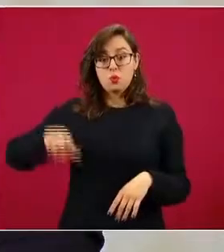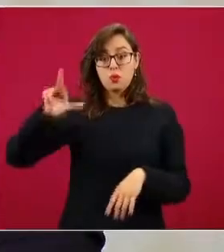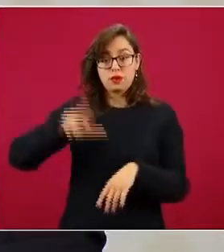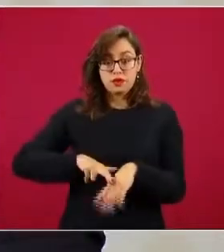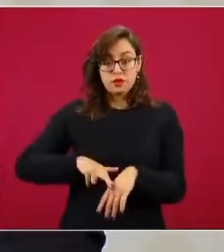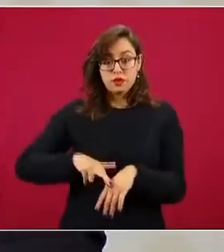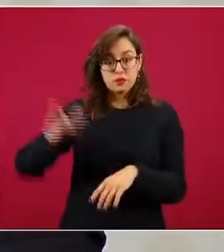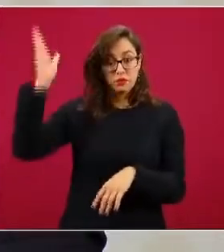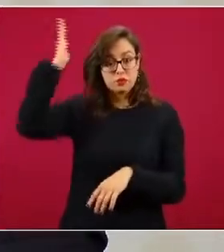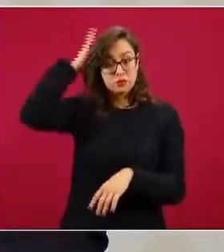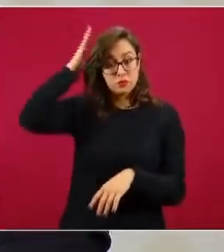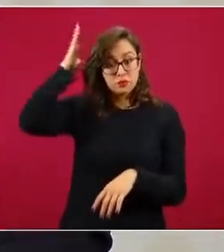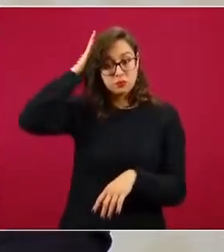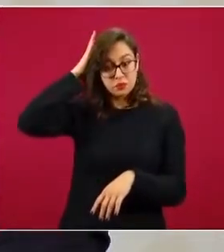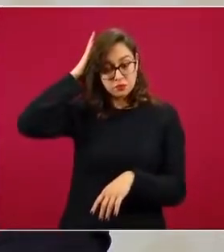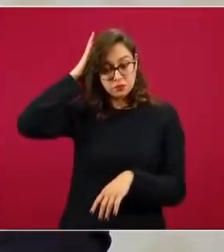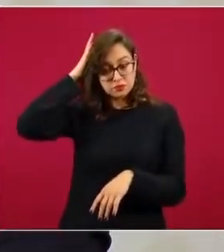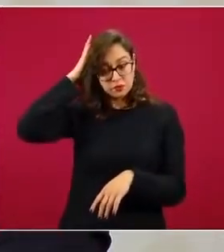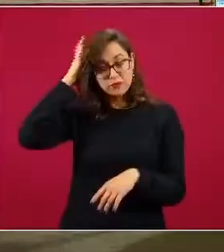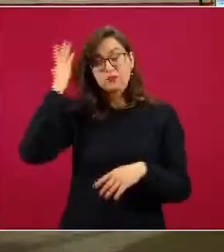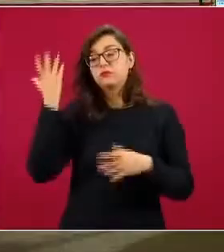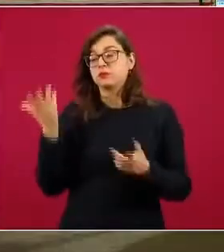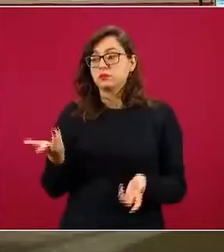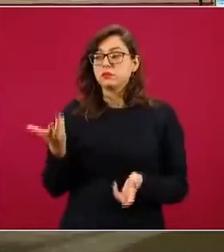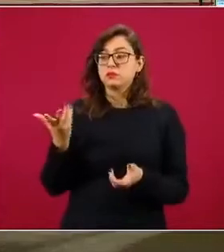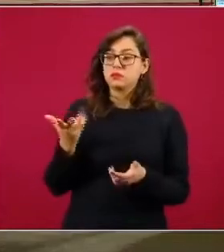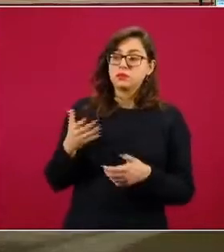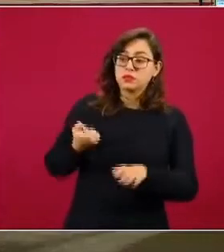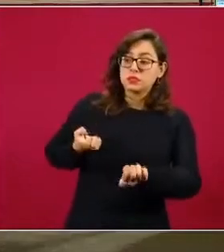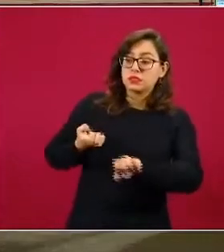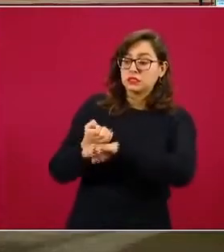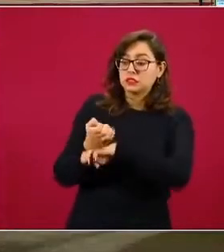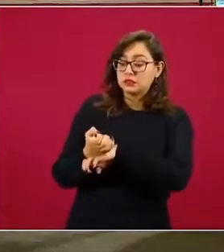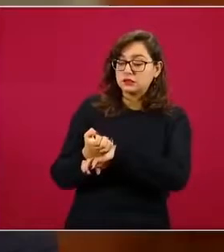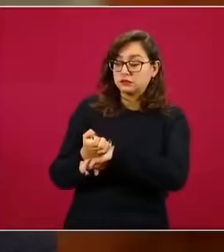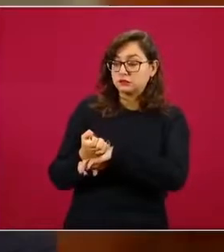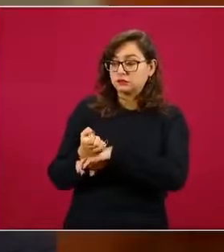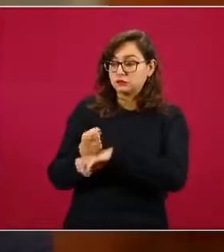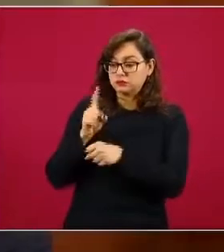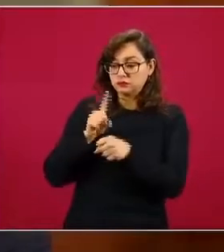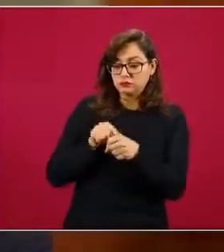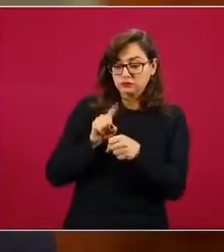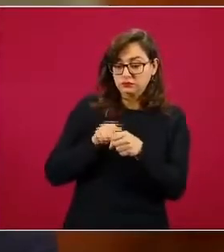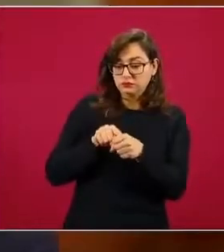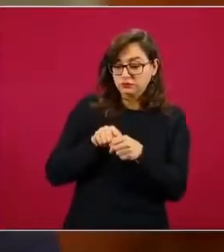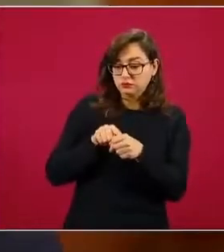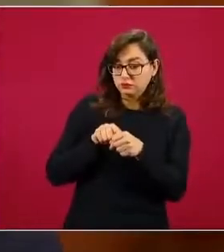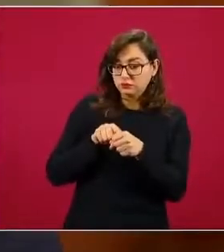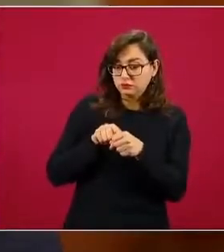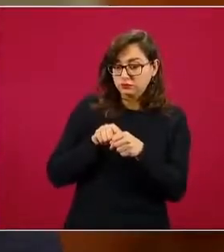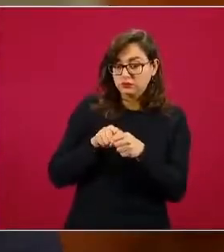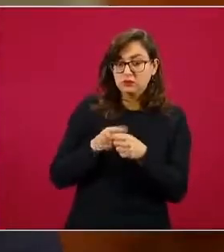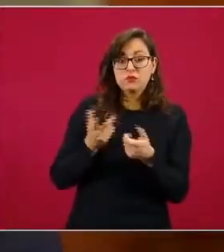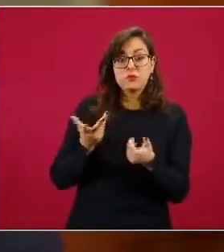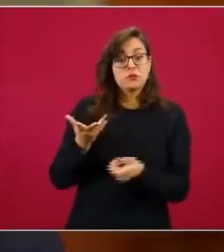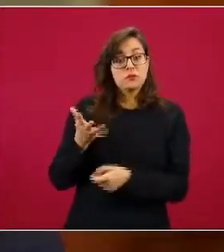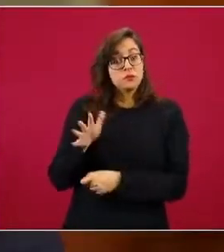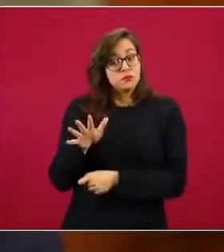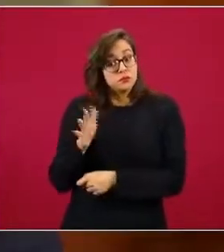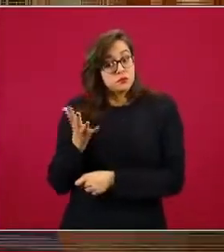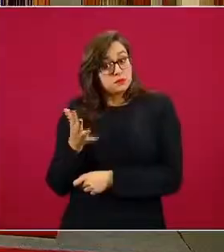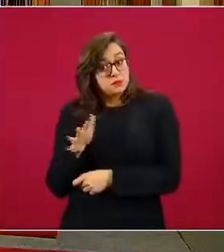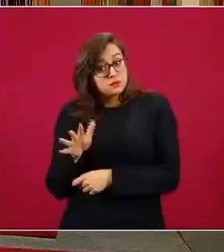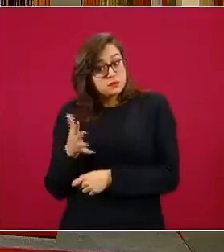estado, aunque en su estado nosotros aquí tenemos una estimación, recuerden, es una